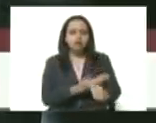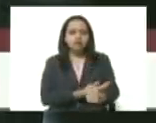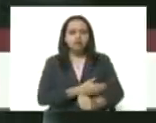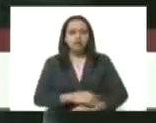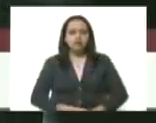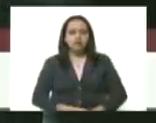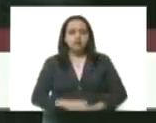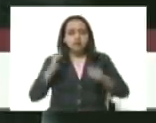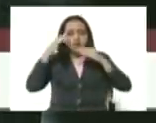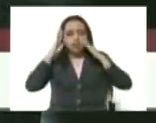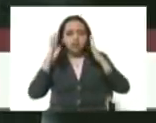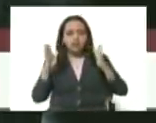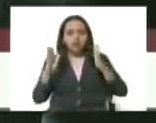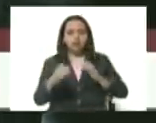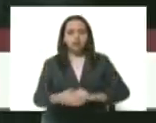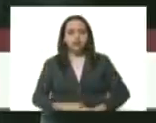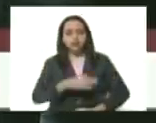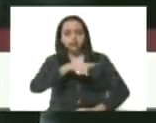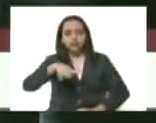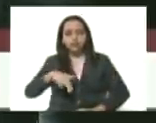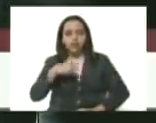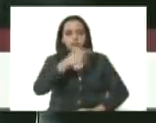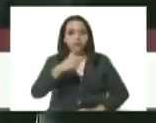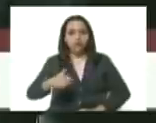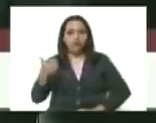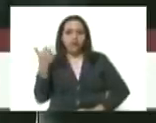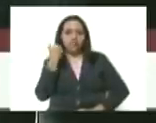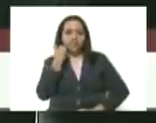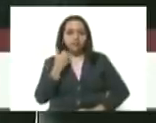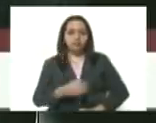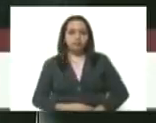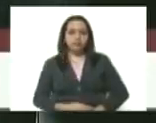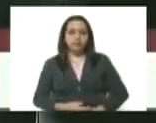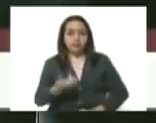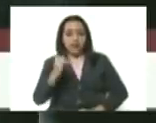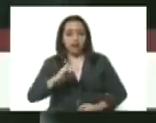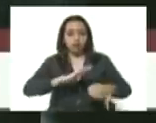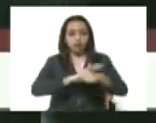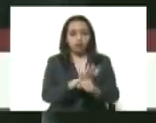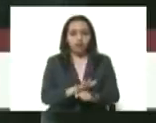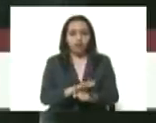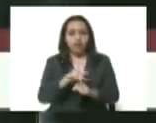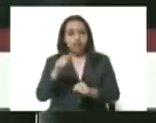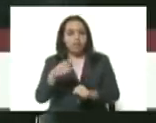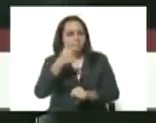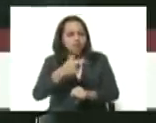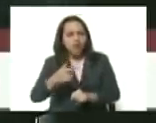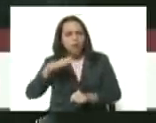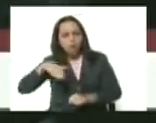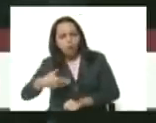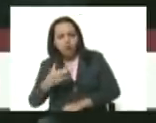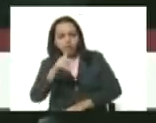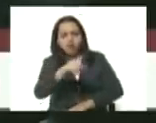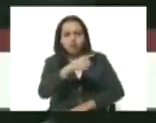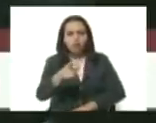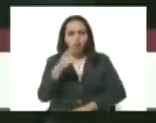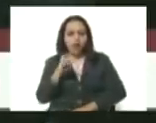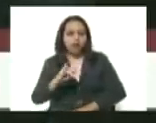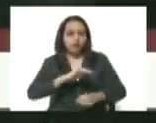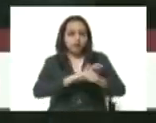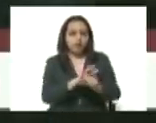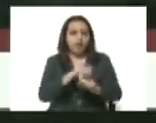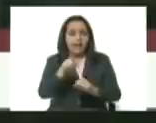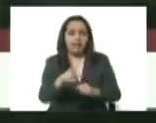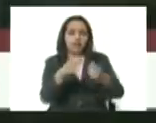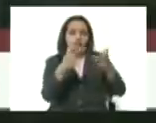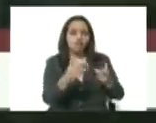la atención de nuestros pacientes activos con coronavirus y los sospechosos. Esta enorme cantidad de